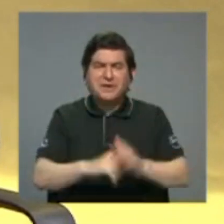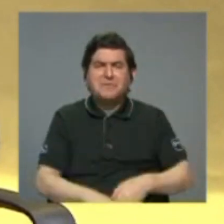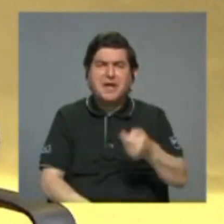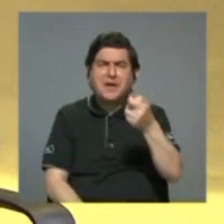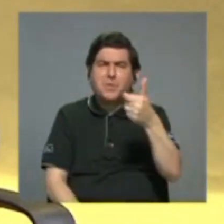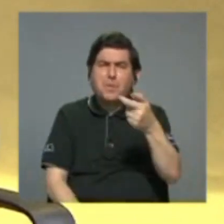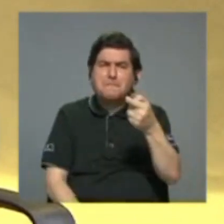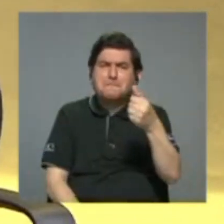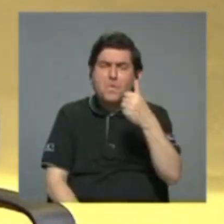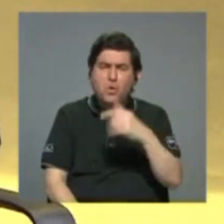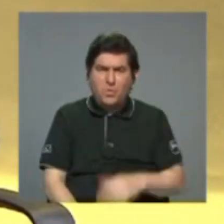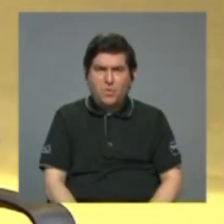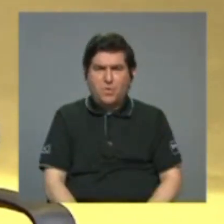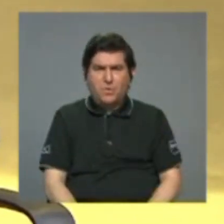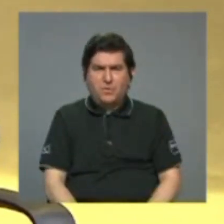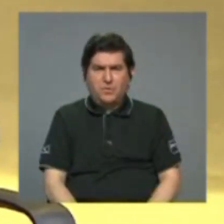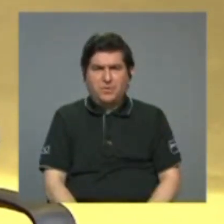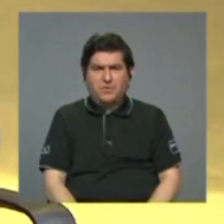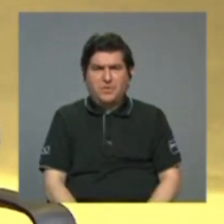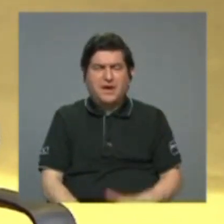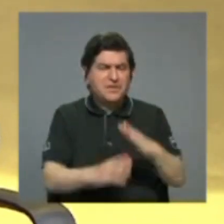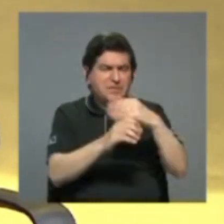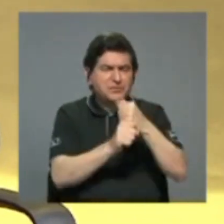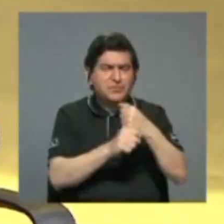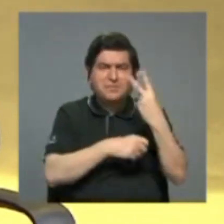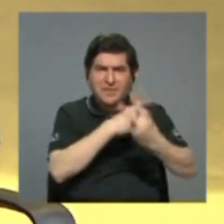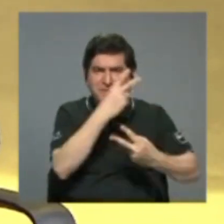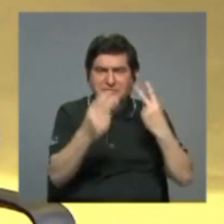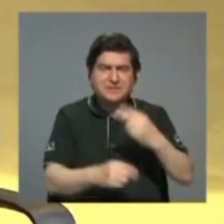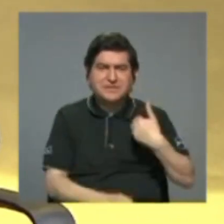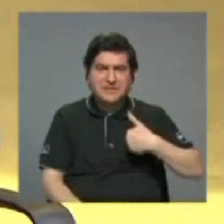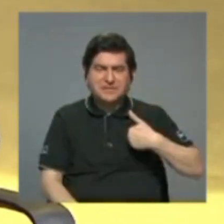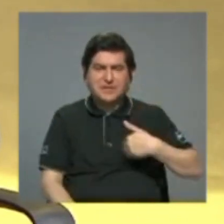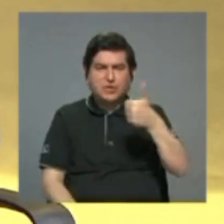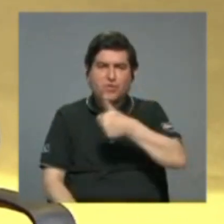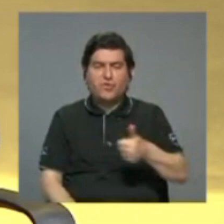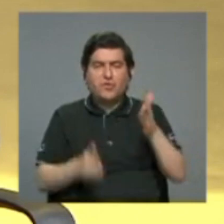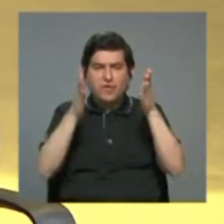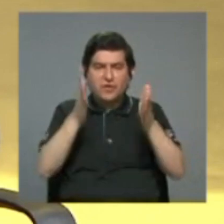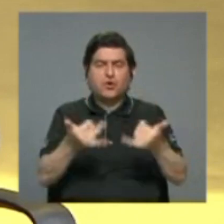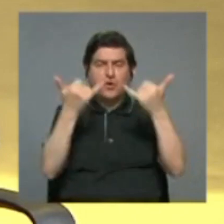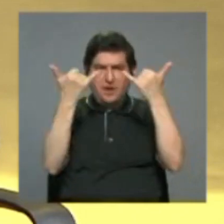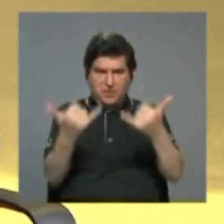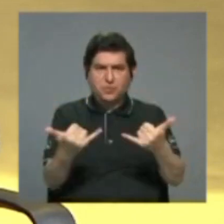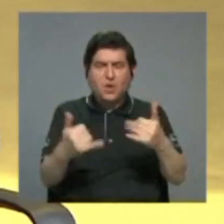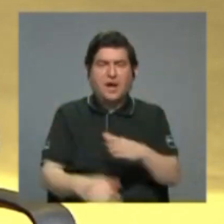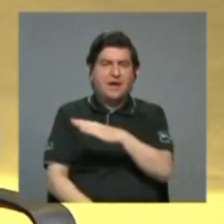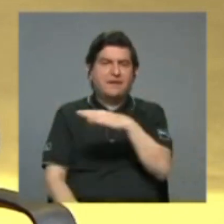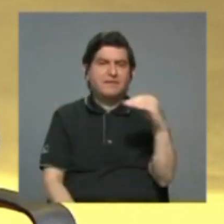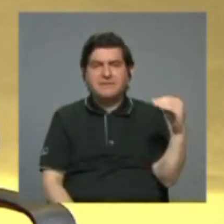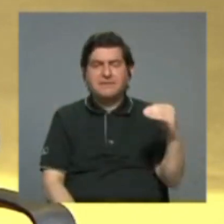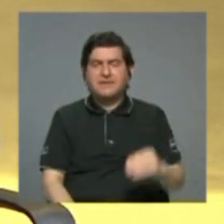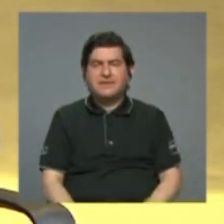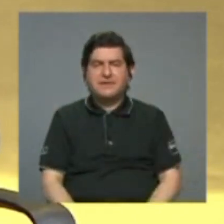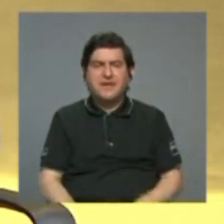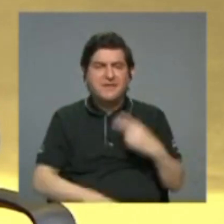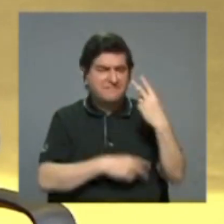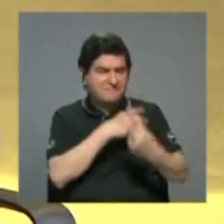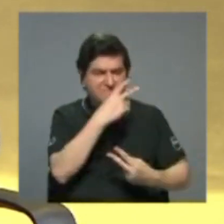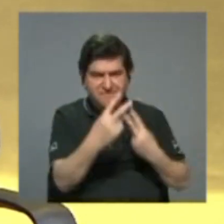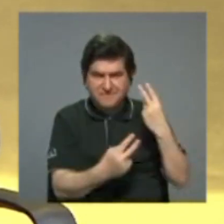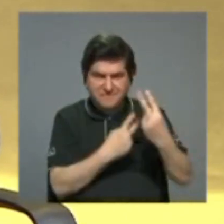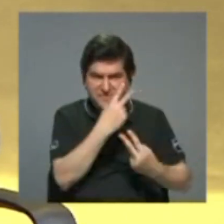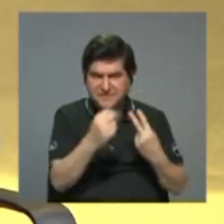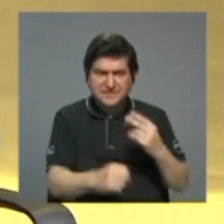poco brevemente de la visita del señor rector actual y de la visita